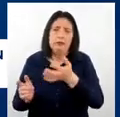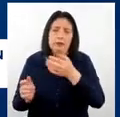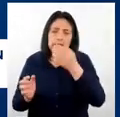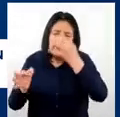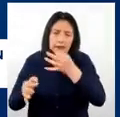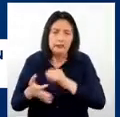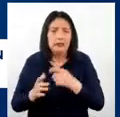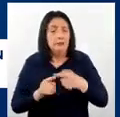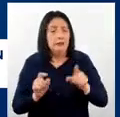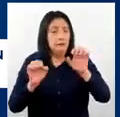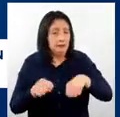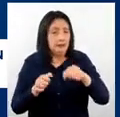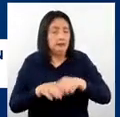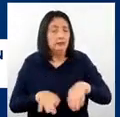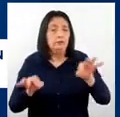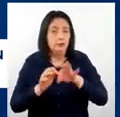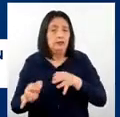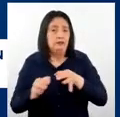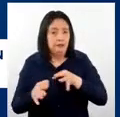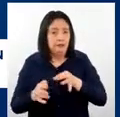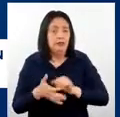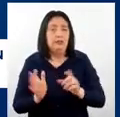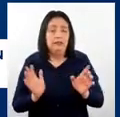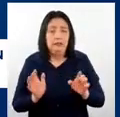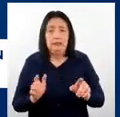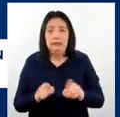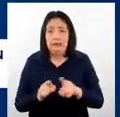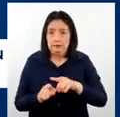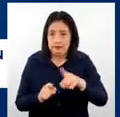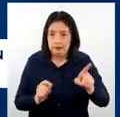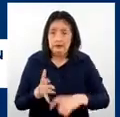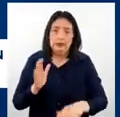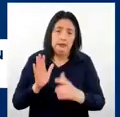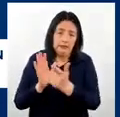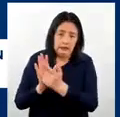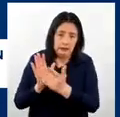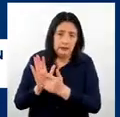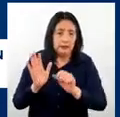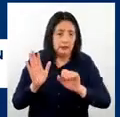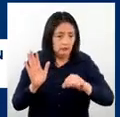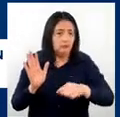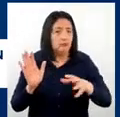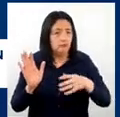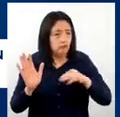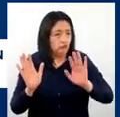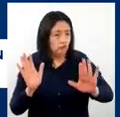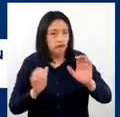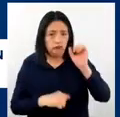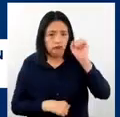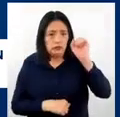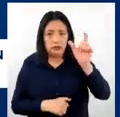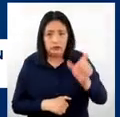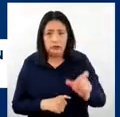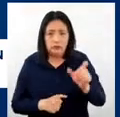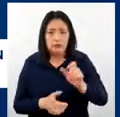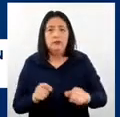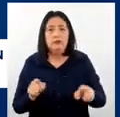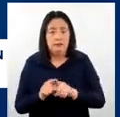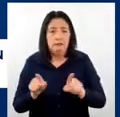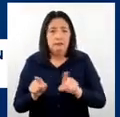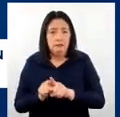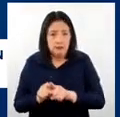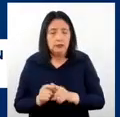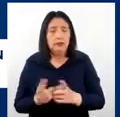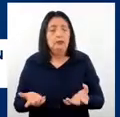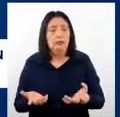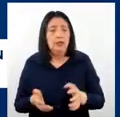es ujú, importante subrayarlo, que además de estos dispositivos que reconocen estos derechos de las personas, a la vez y a la par, y hay